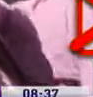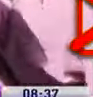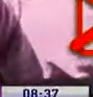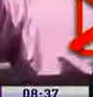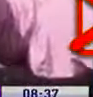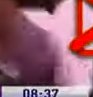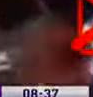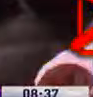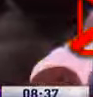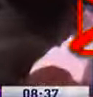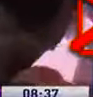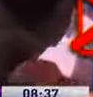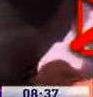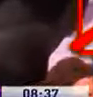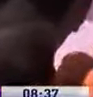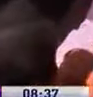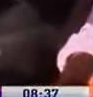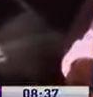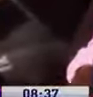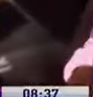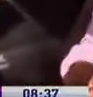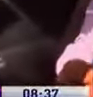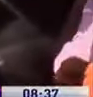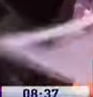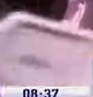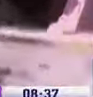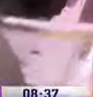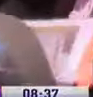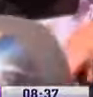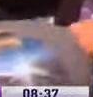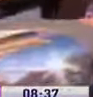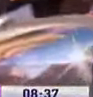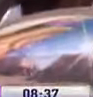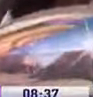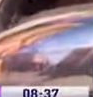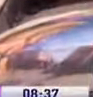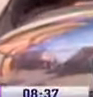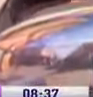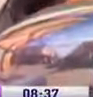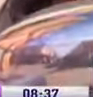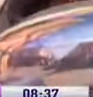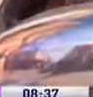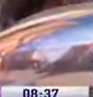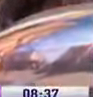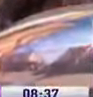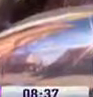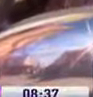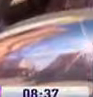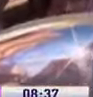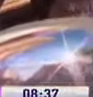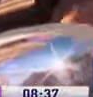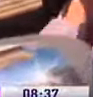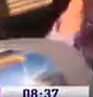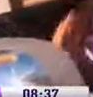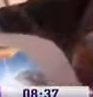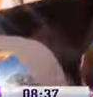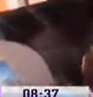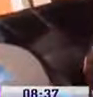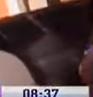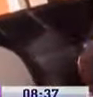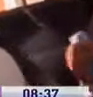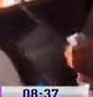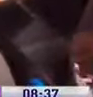Pero vía compartida con ciclistas, vecinos. ¿Qué pasó? ¿Se olvidaron? Eso sí tenemos aquí en San Pedro, tenemos